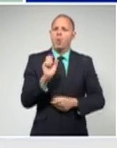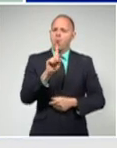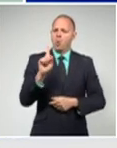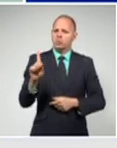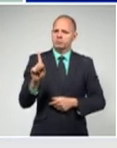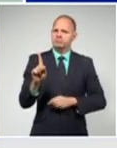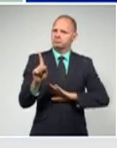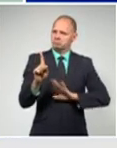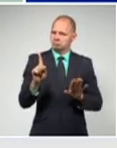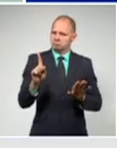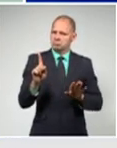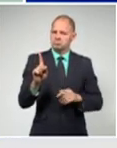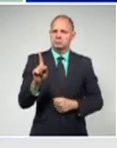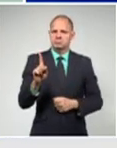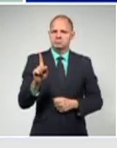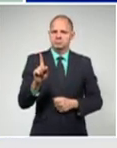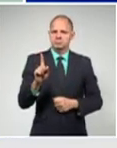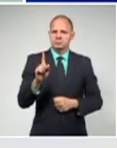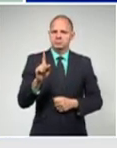confirmados ayer.